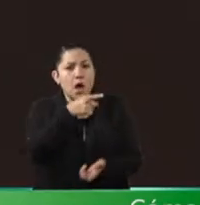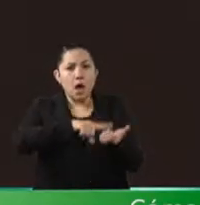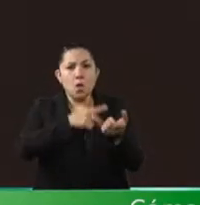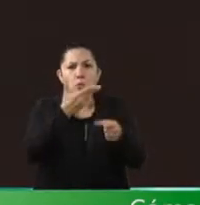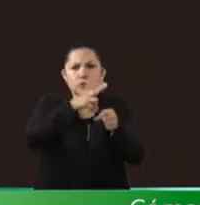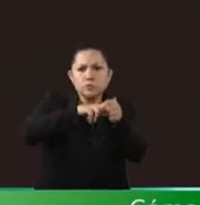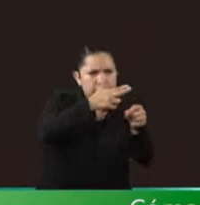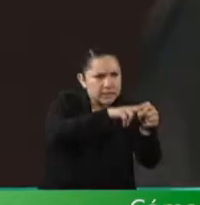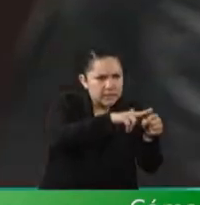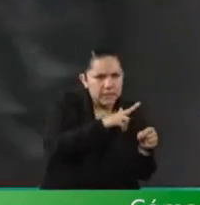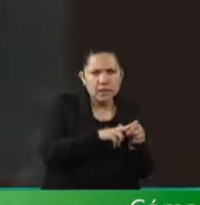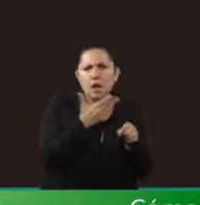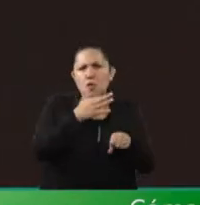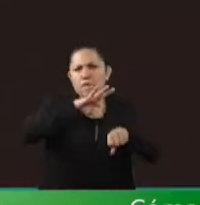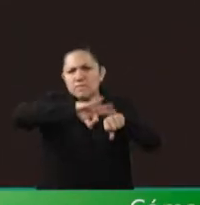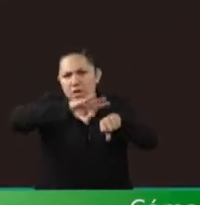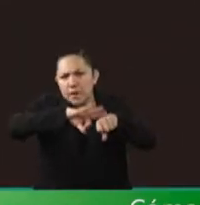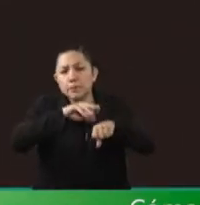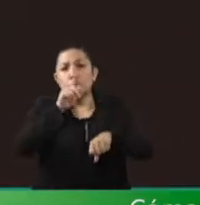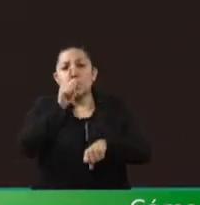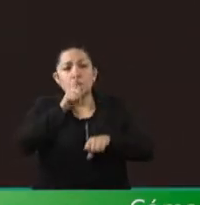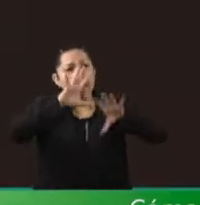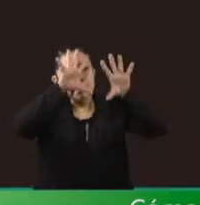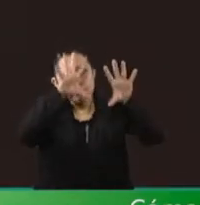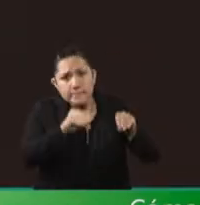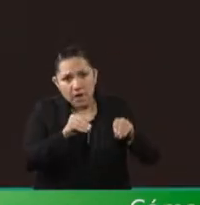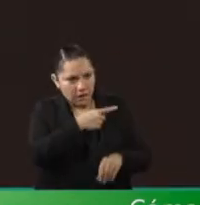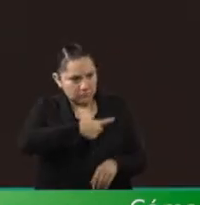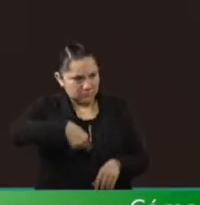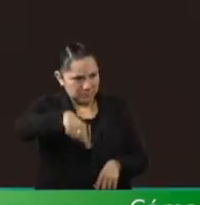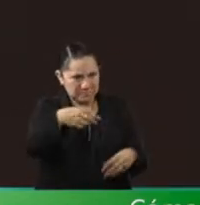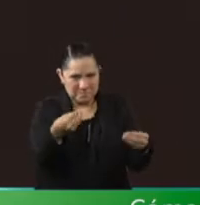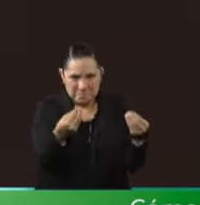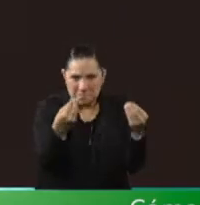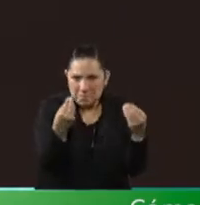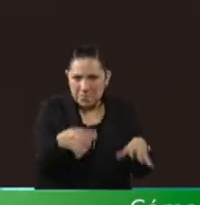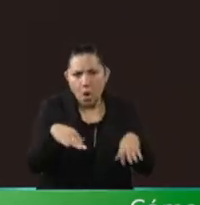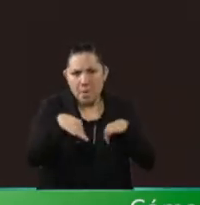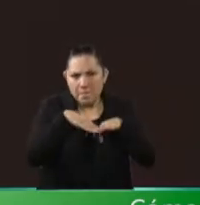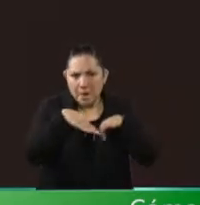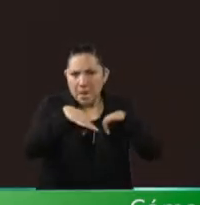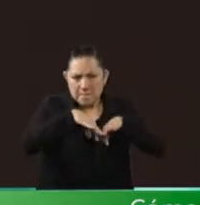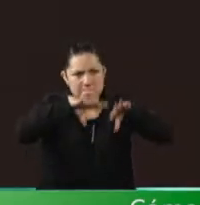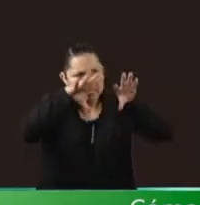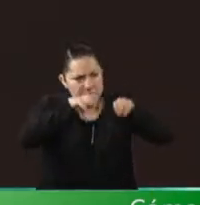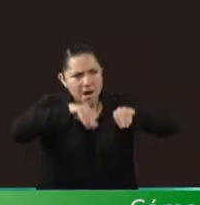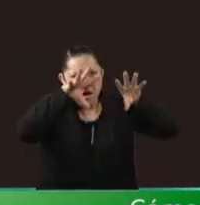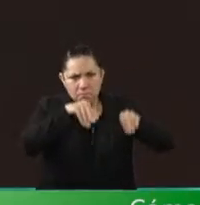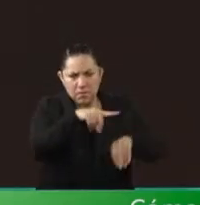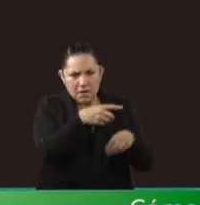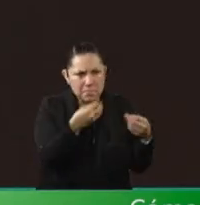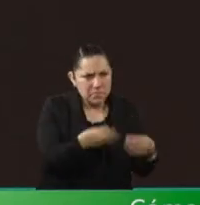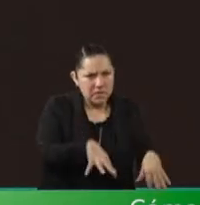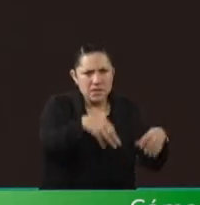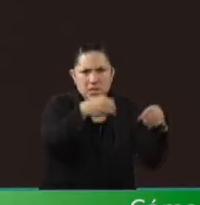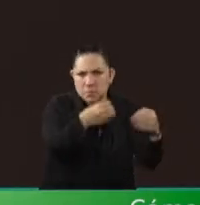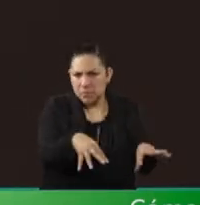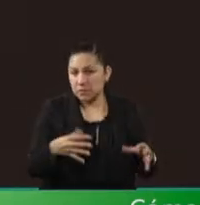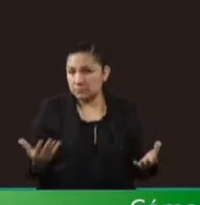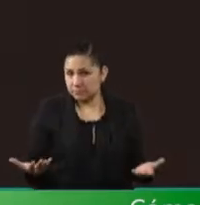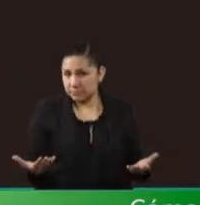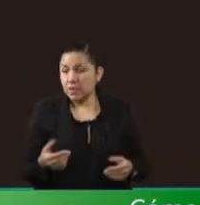electricidad y los apagones son constantes y qué decir de las personas que dependen de